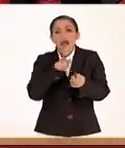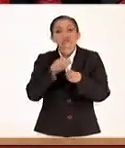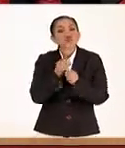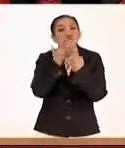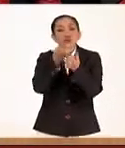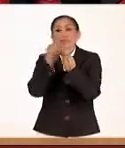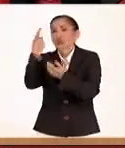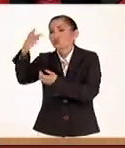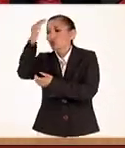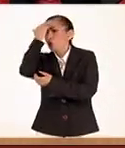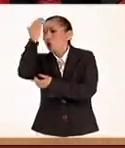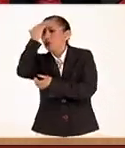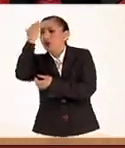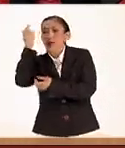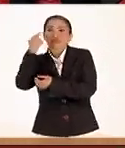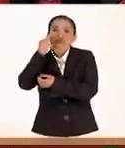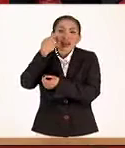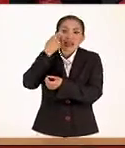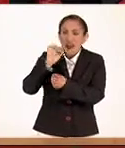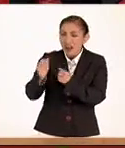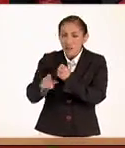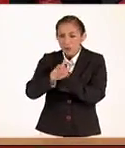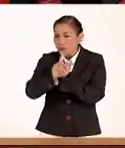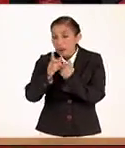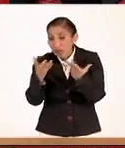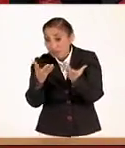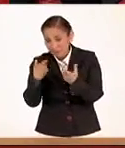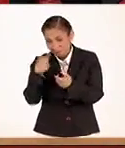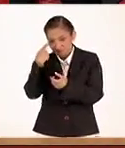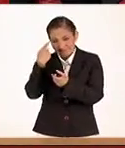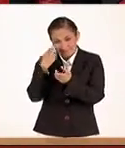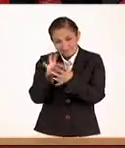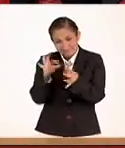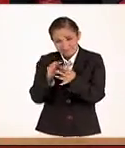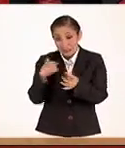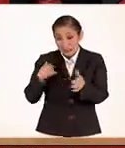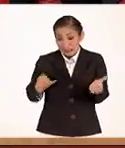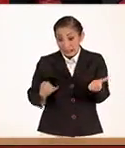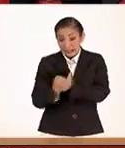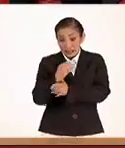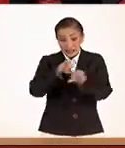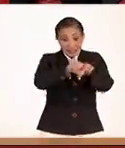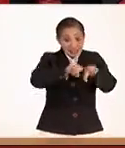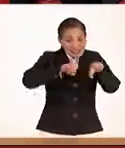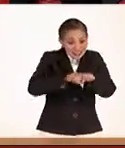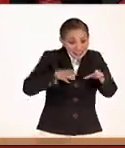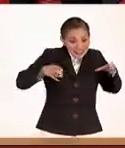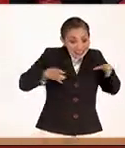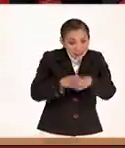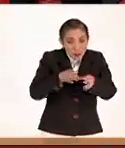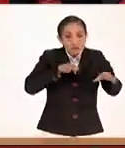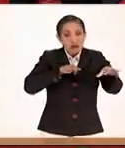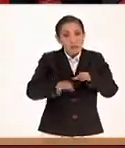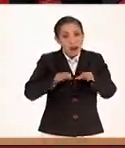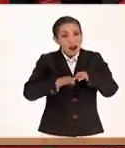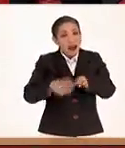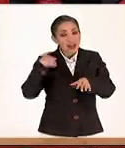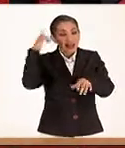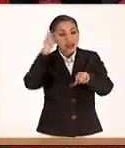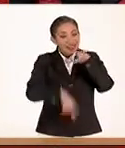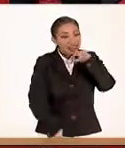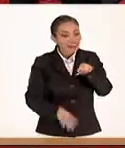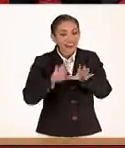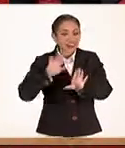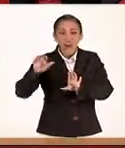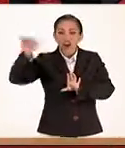con ellos sus conocimientos que tenían cuando se les adoraba algo entonces quiere decir que si decidimos trabajar en equipo si decidimos barrer y romper esa barrera